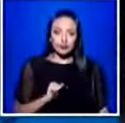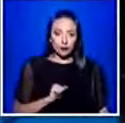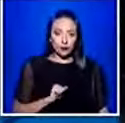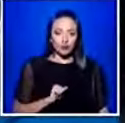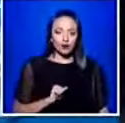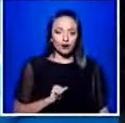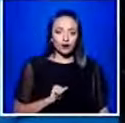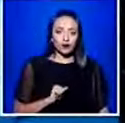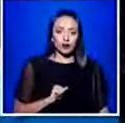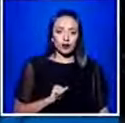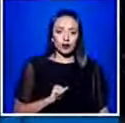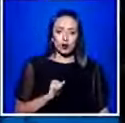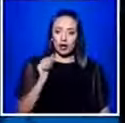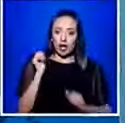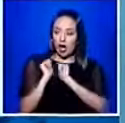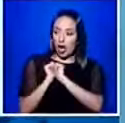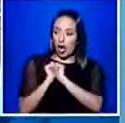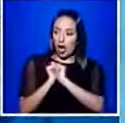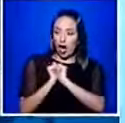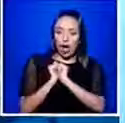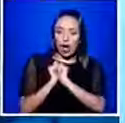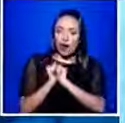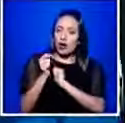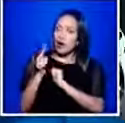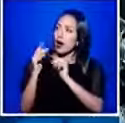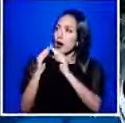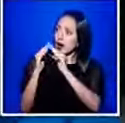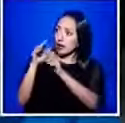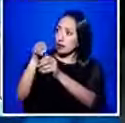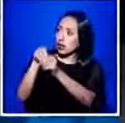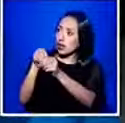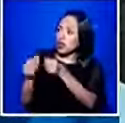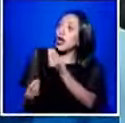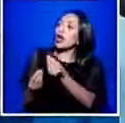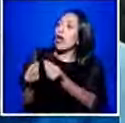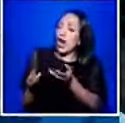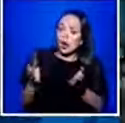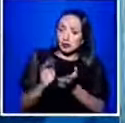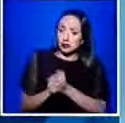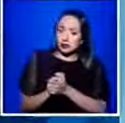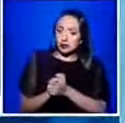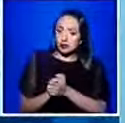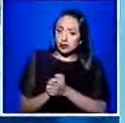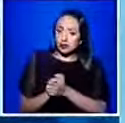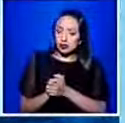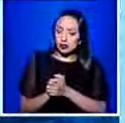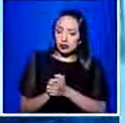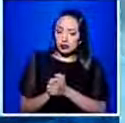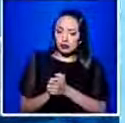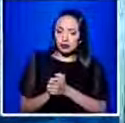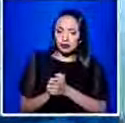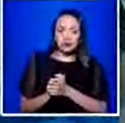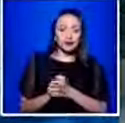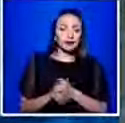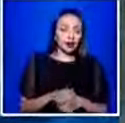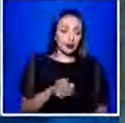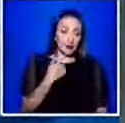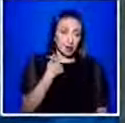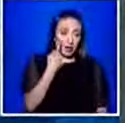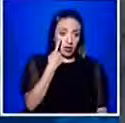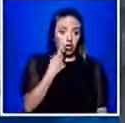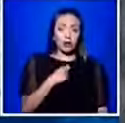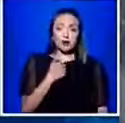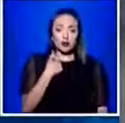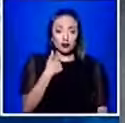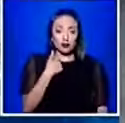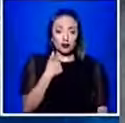tanto, venga mi Jimenita, por favor, coméntenos. Y en la casa, ¿cómo hace cuando no tiene el agua? Bueno, pues